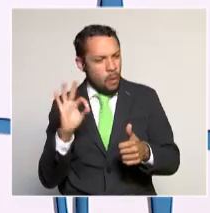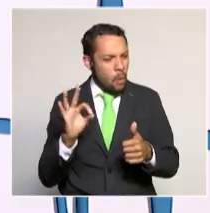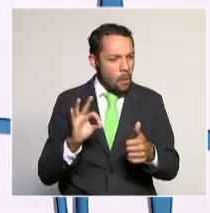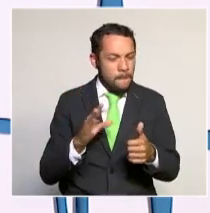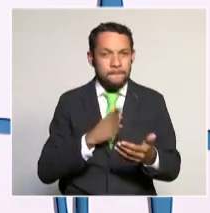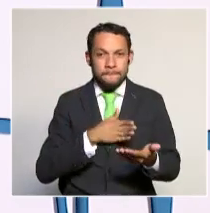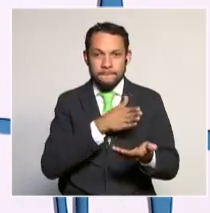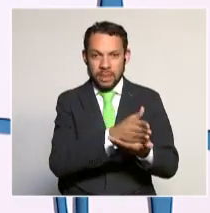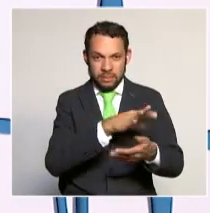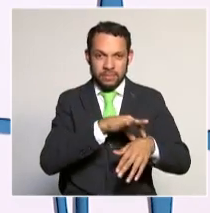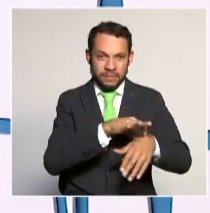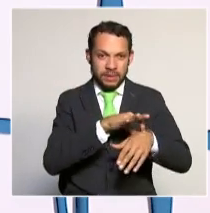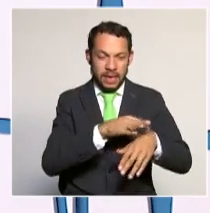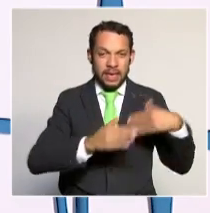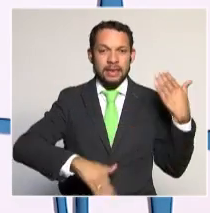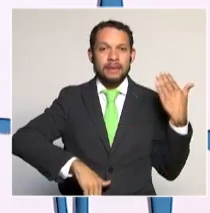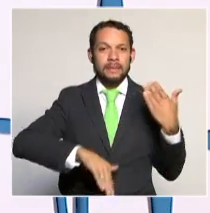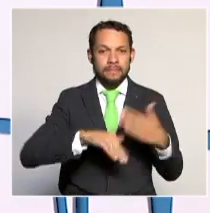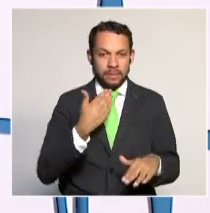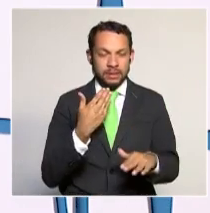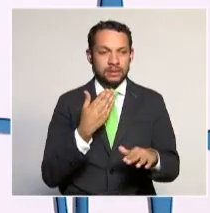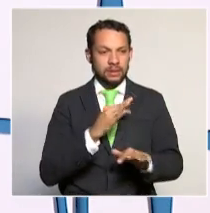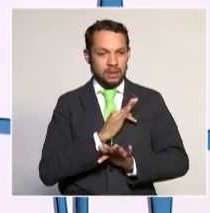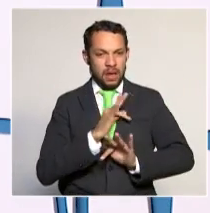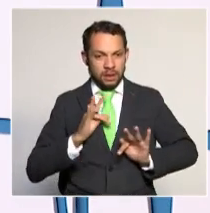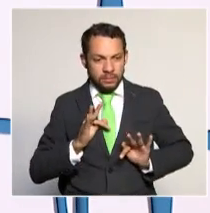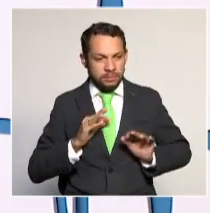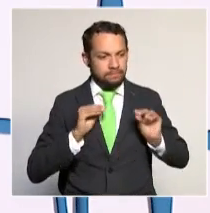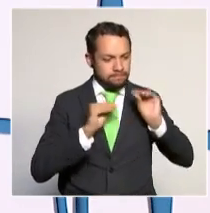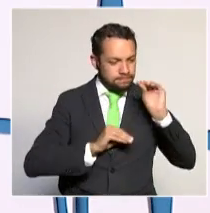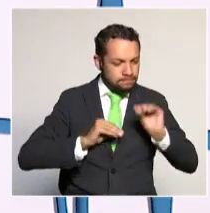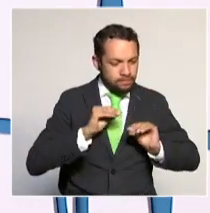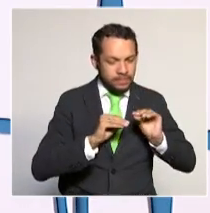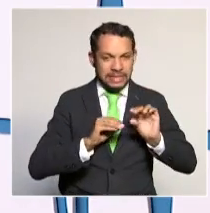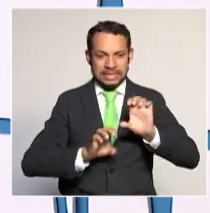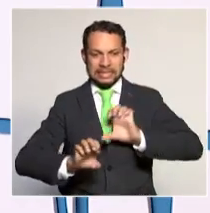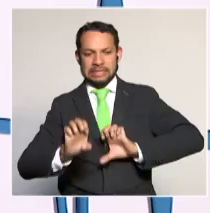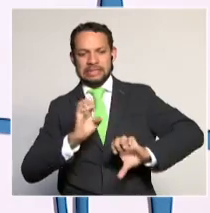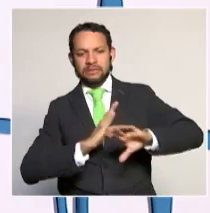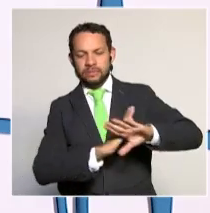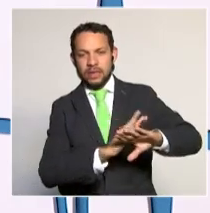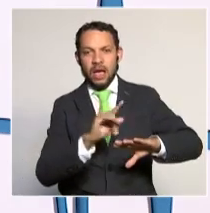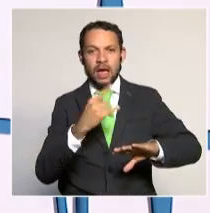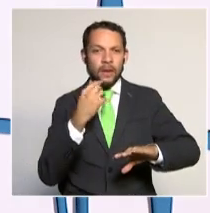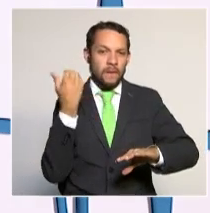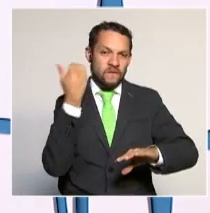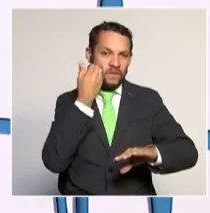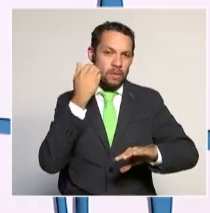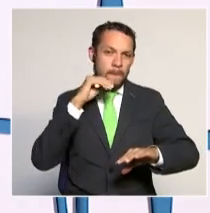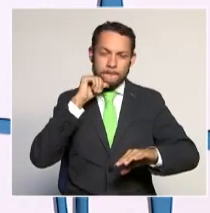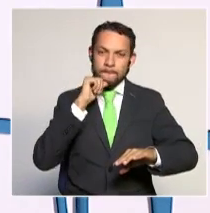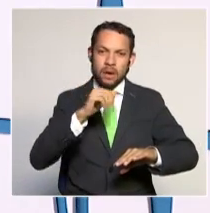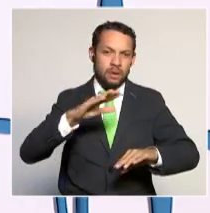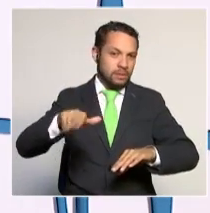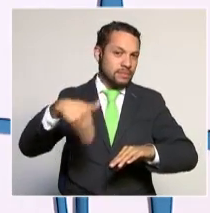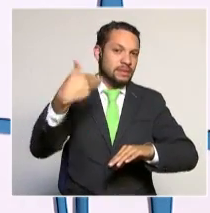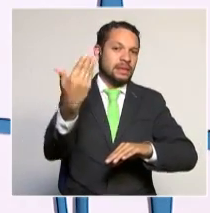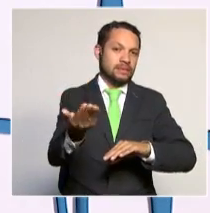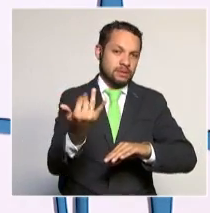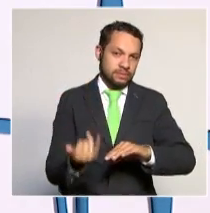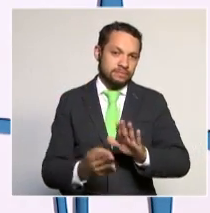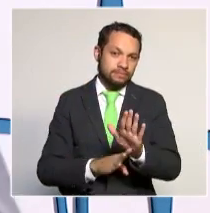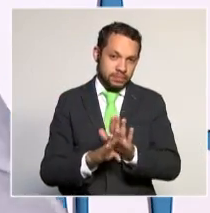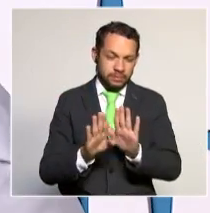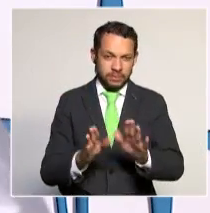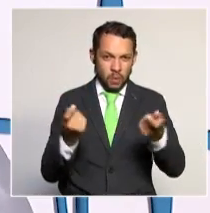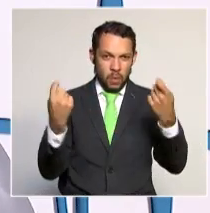consulten para iniciar un proceso terapéutico y evitar que el proceso sea tan rápido en evolución.